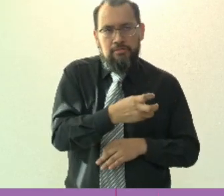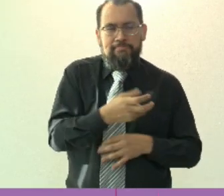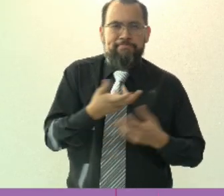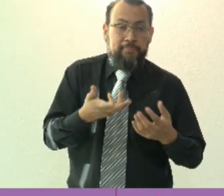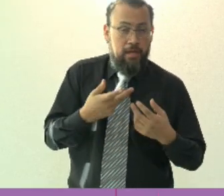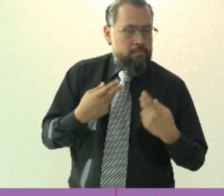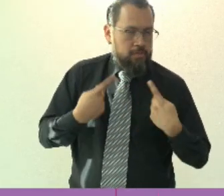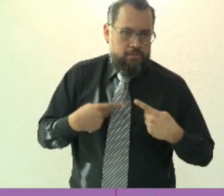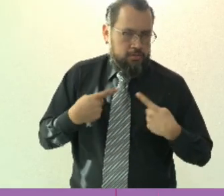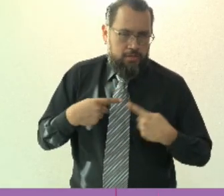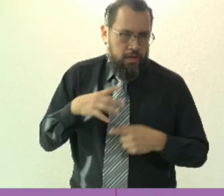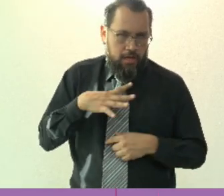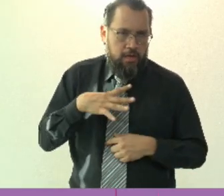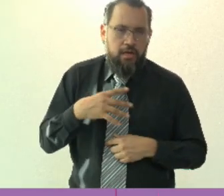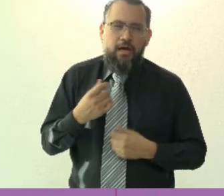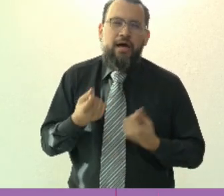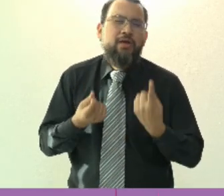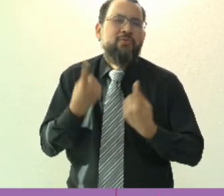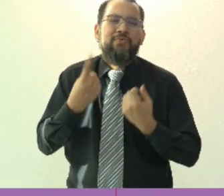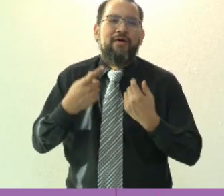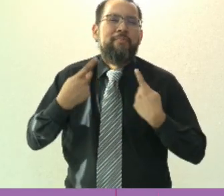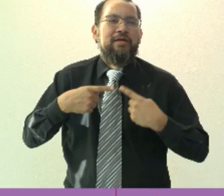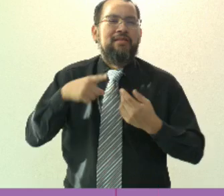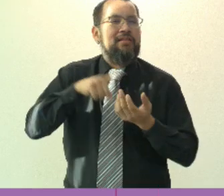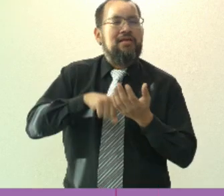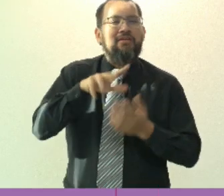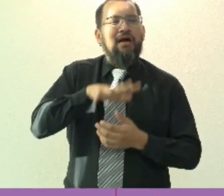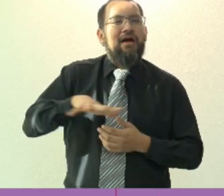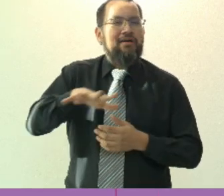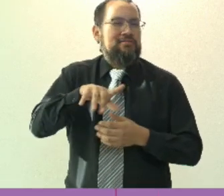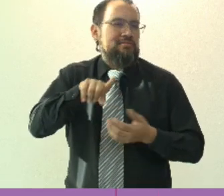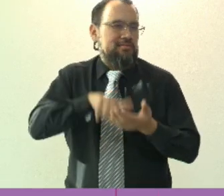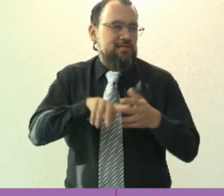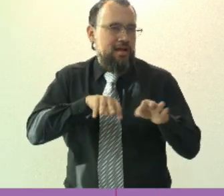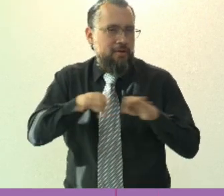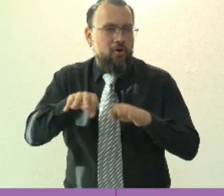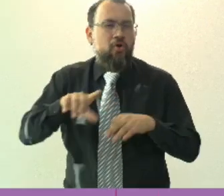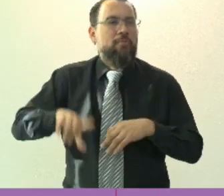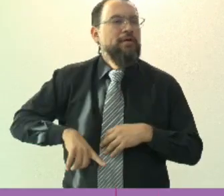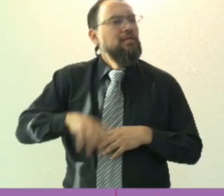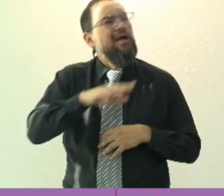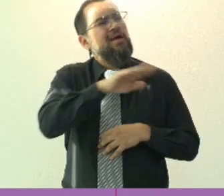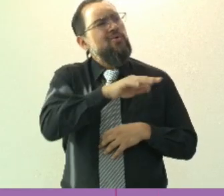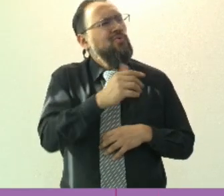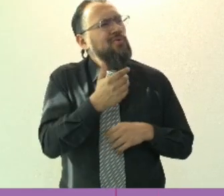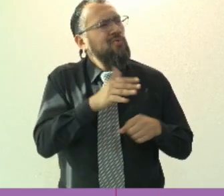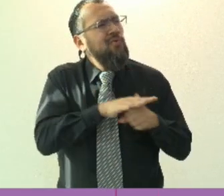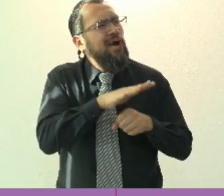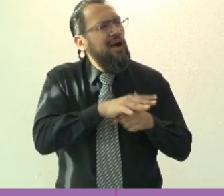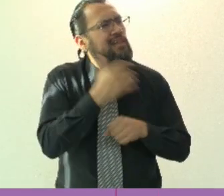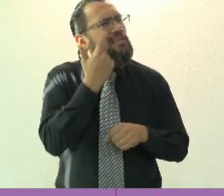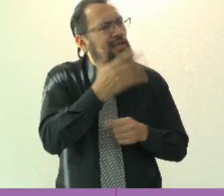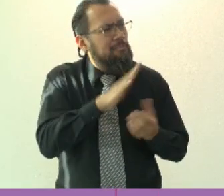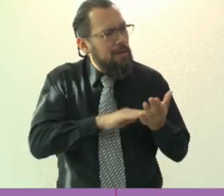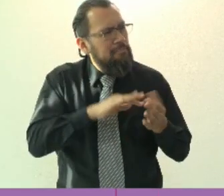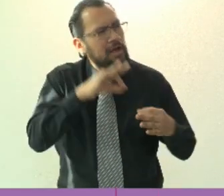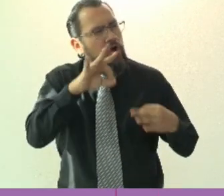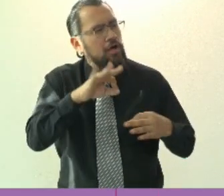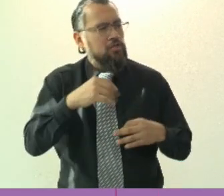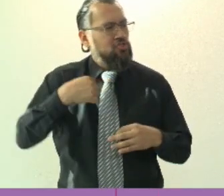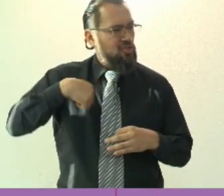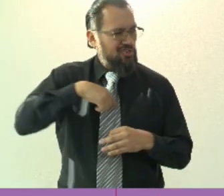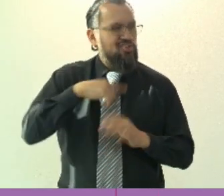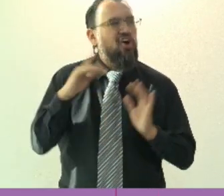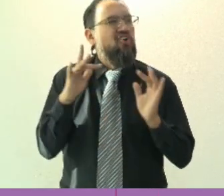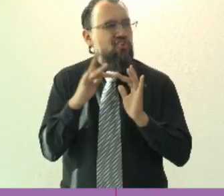personas, siempre los hay, coyotes del mundo de lo público, que te decían, te podemos conseguir lo que tú quieras, con nuestros contactos